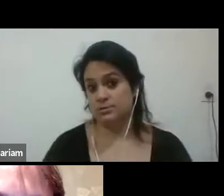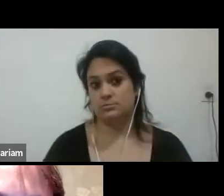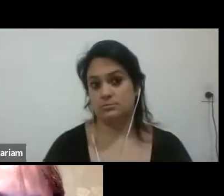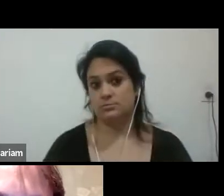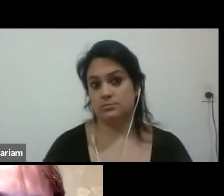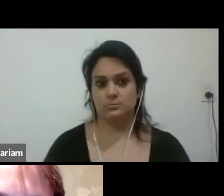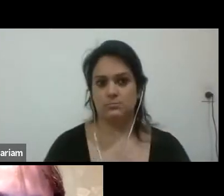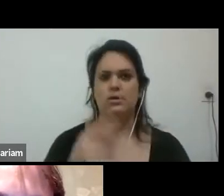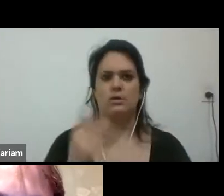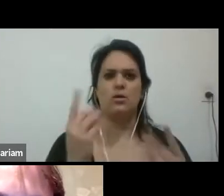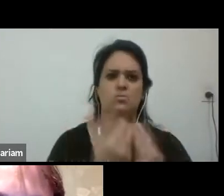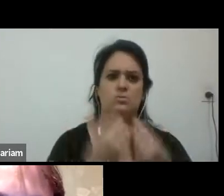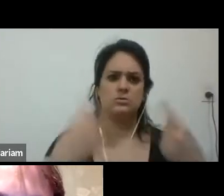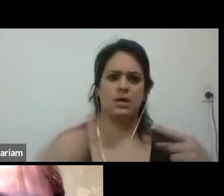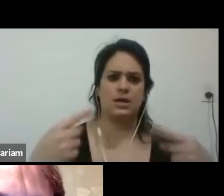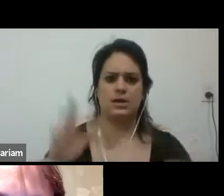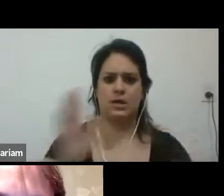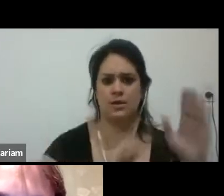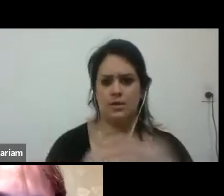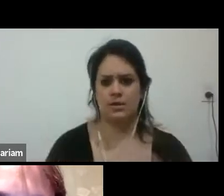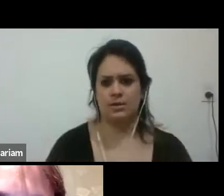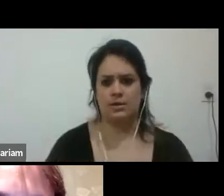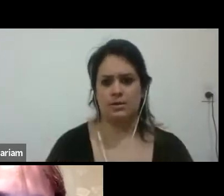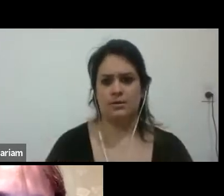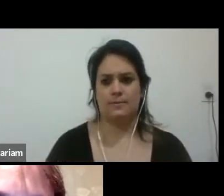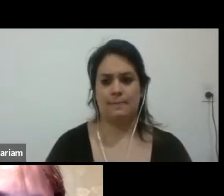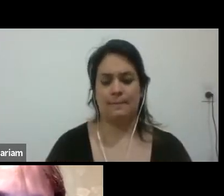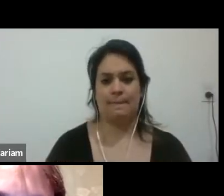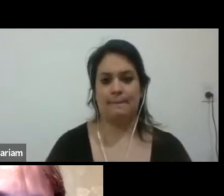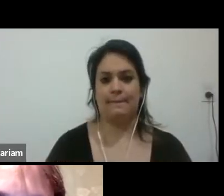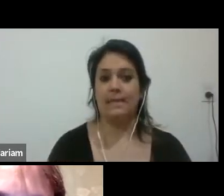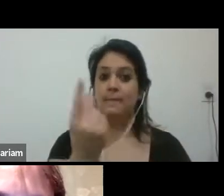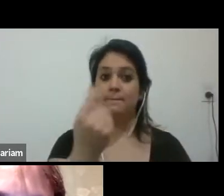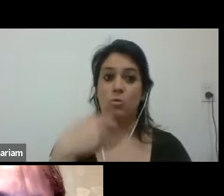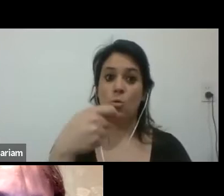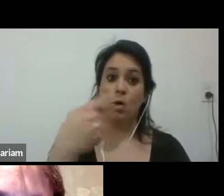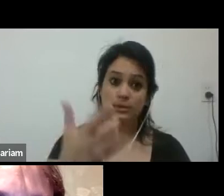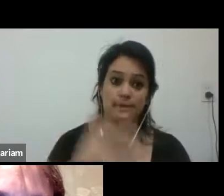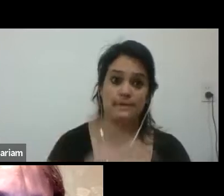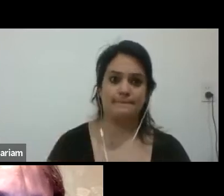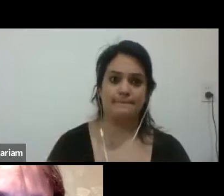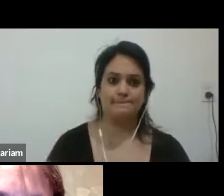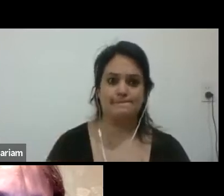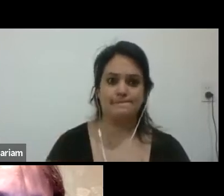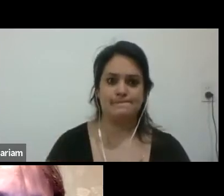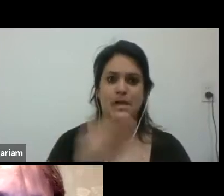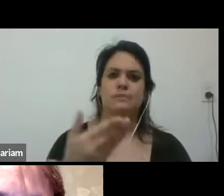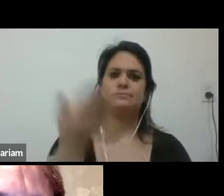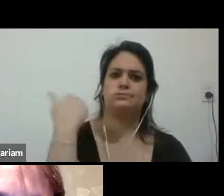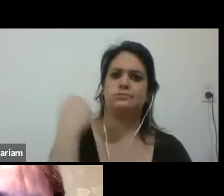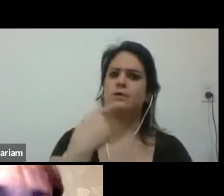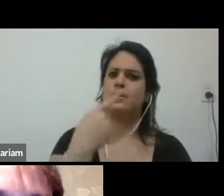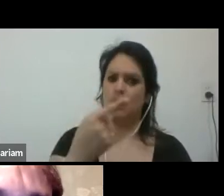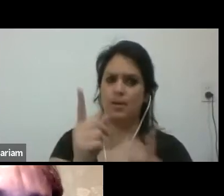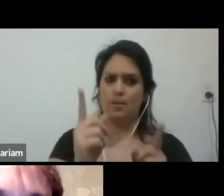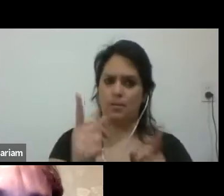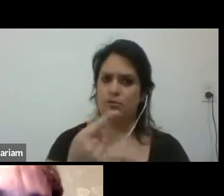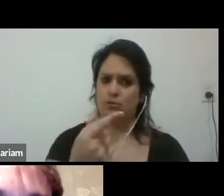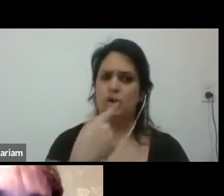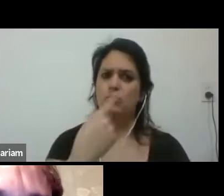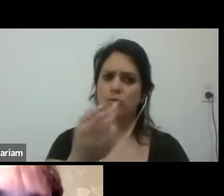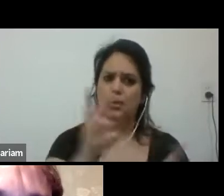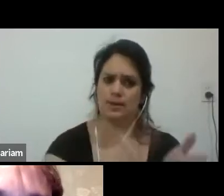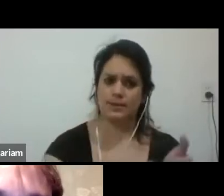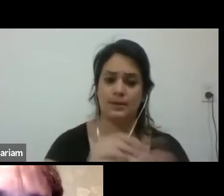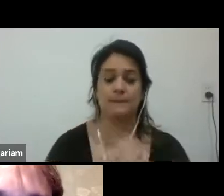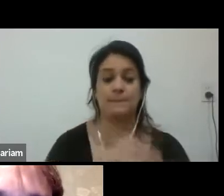todavía muchas actividades pendientes nos preguntan cuál es el valor de la cuota de ávila lo mencionamos hace ratito lo puede repetir leandro y